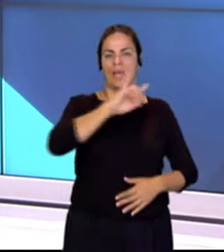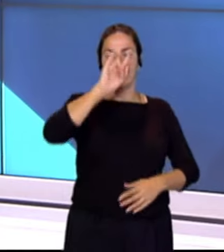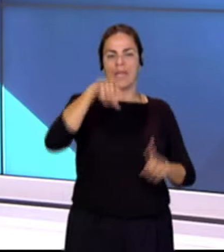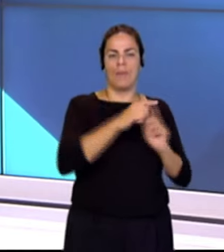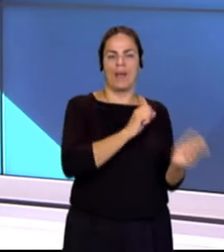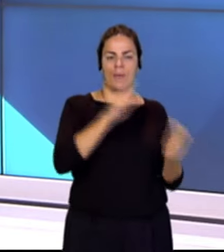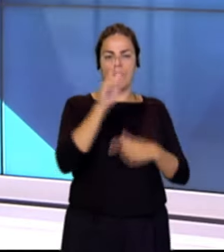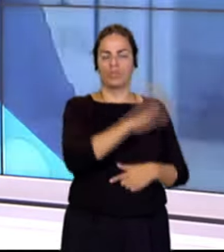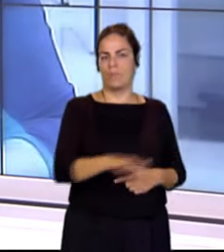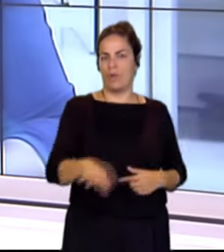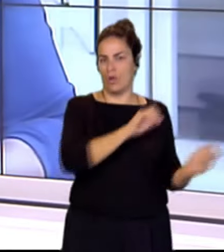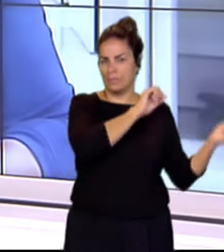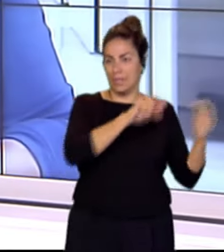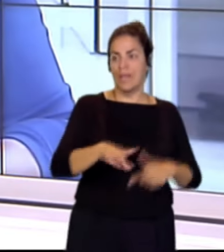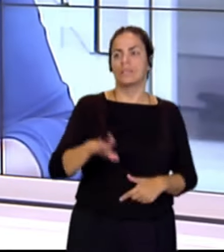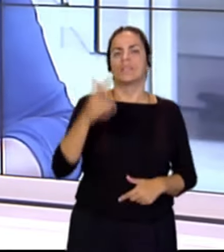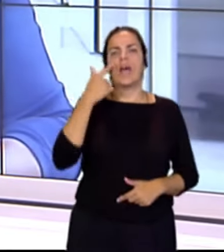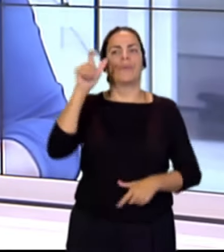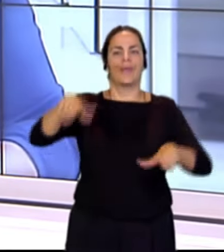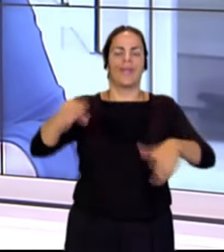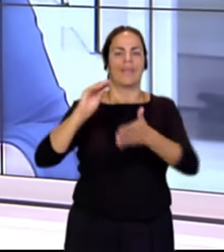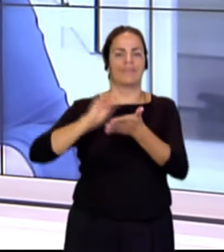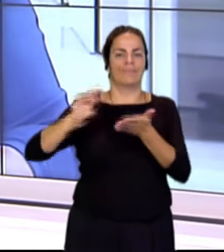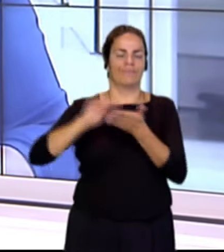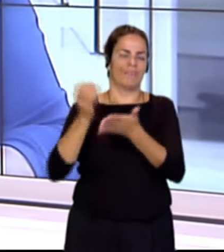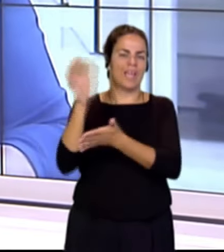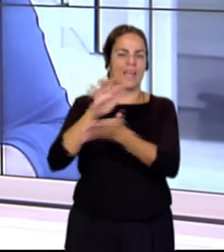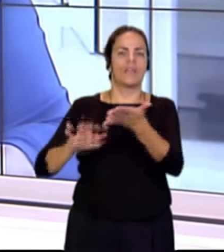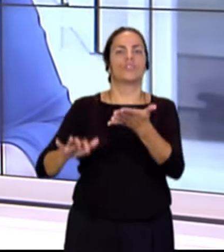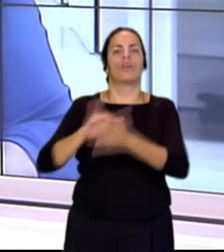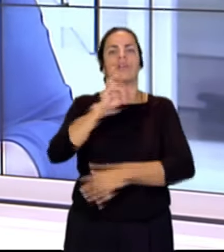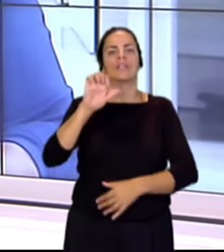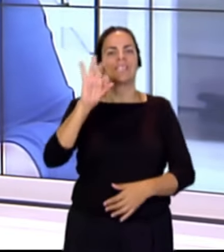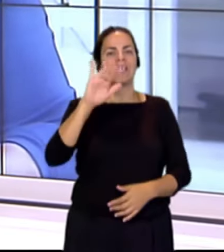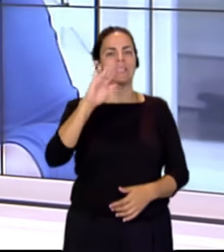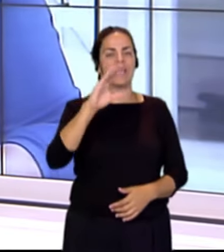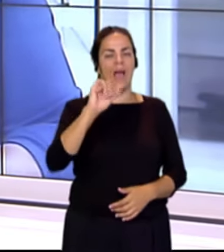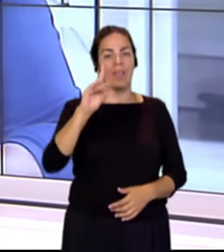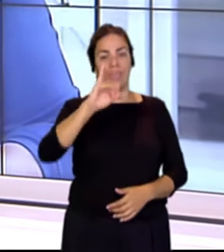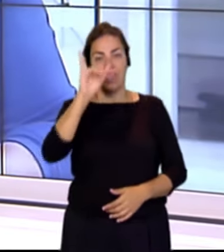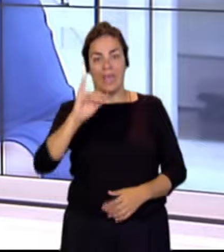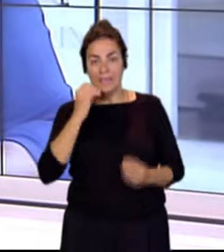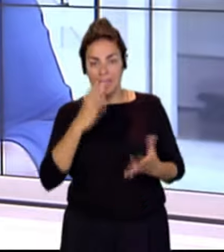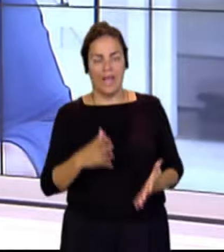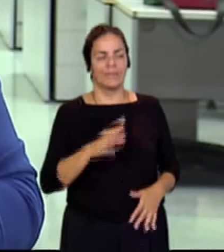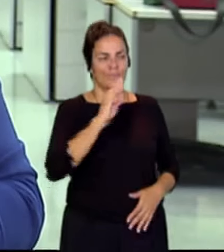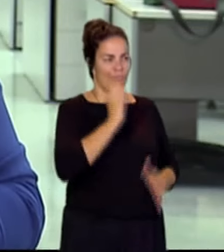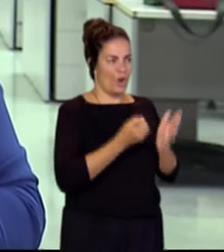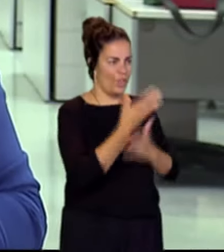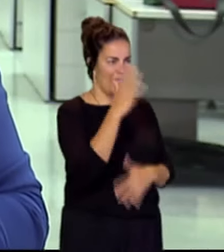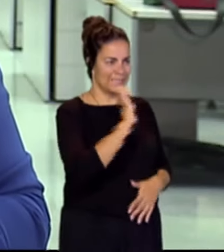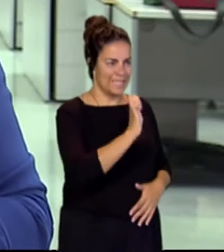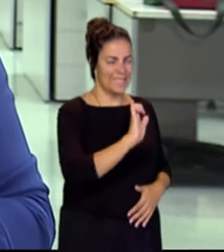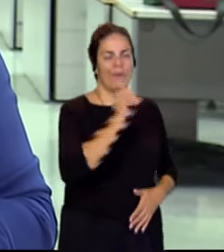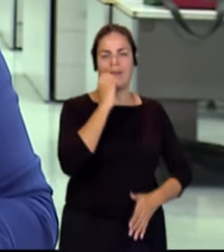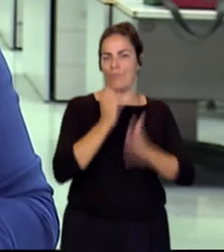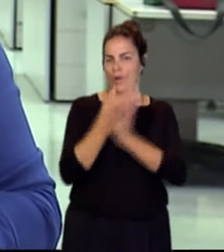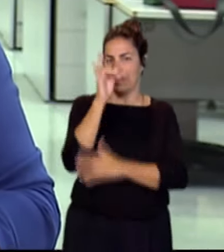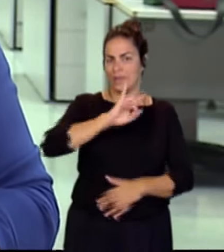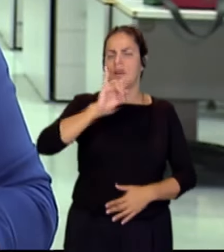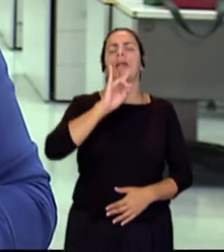migrantes nos vamos a la redacción Jessica Díaz qué tal Buenos días Buenos días iali Buenos días Canarias Así es hoy pendientes de